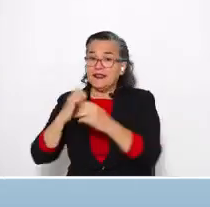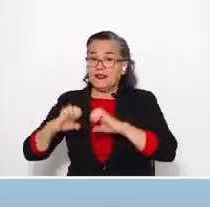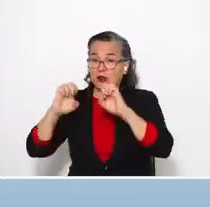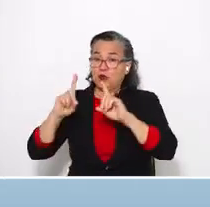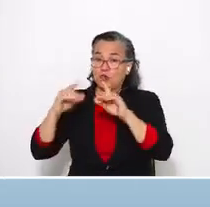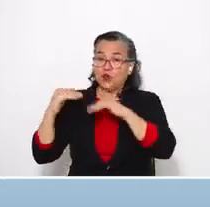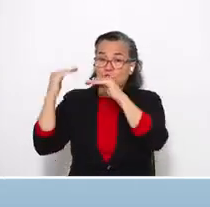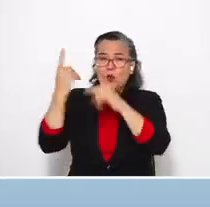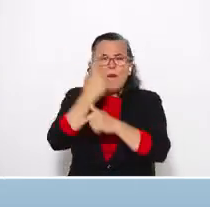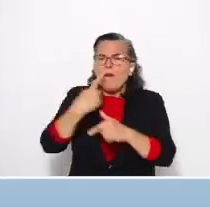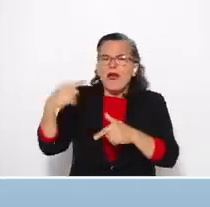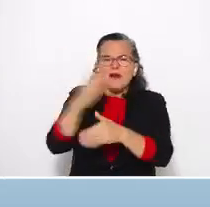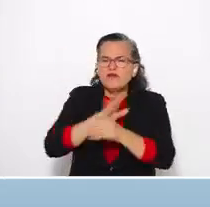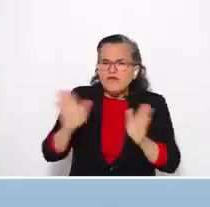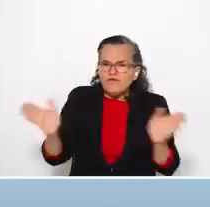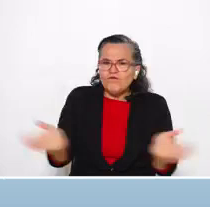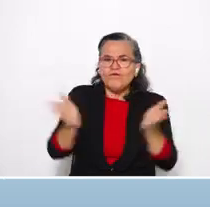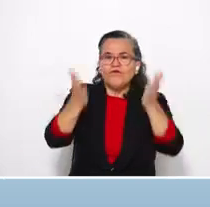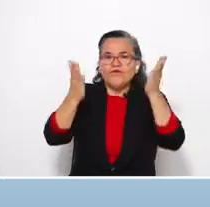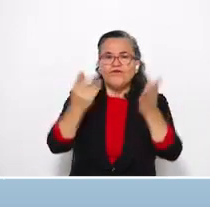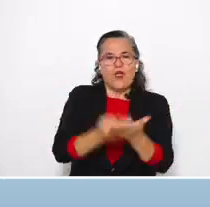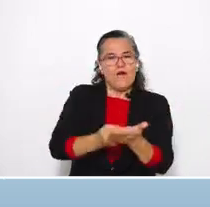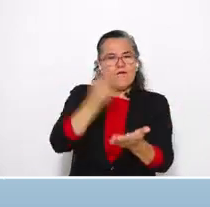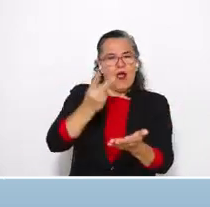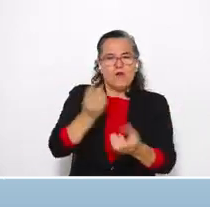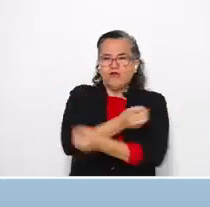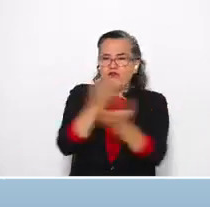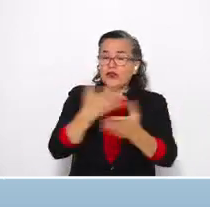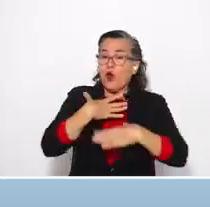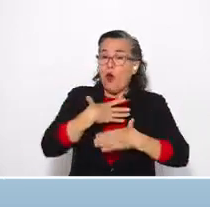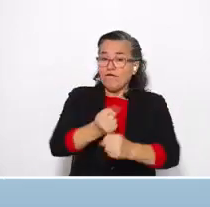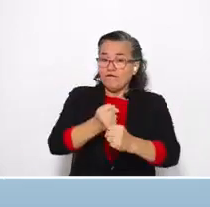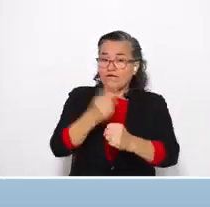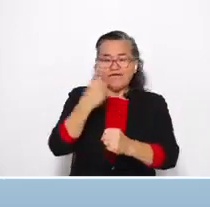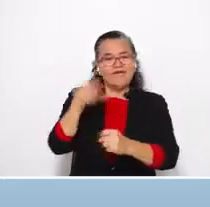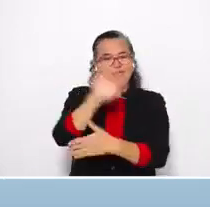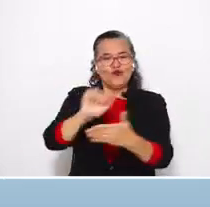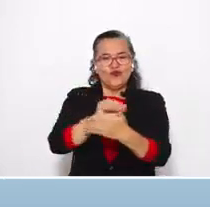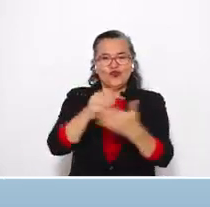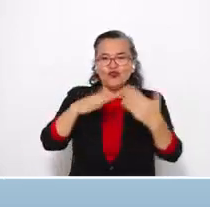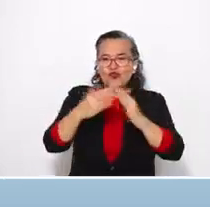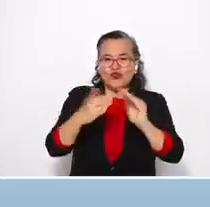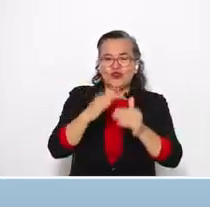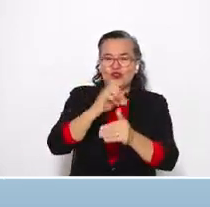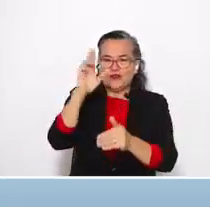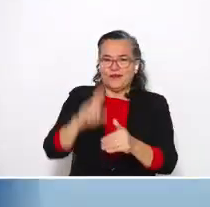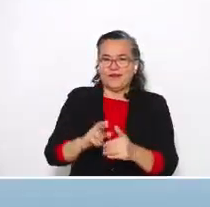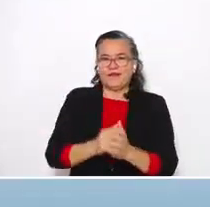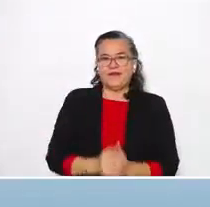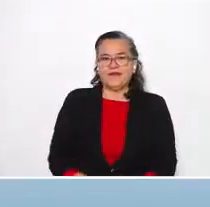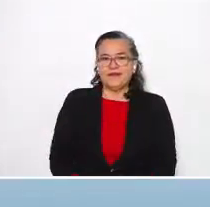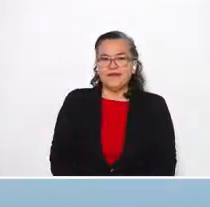superior para generar valor público y confianza a la sociedad costarricense.